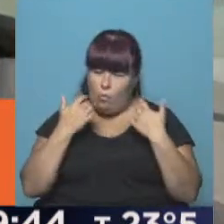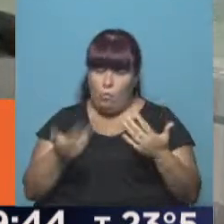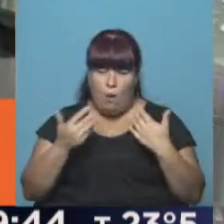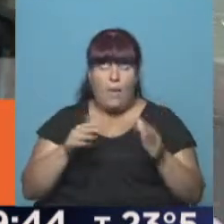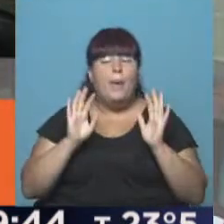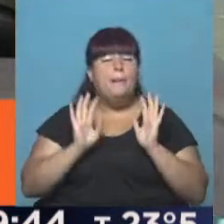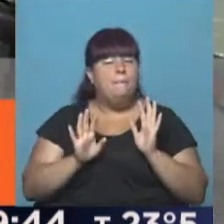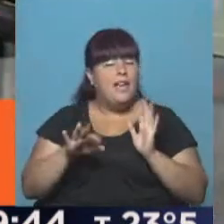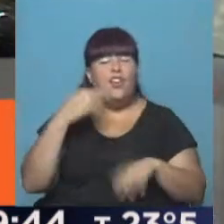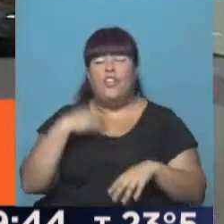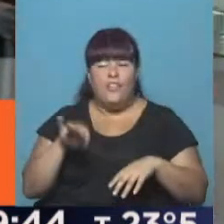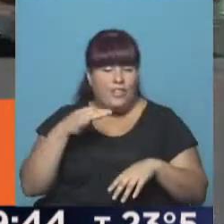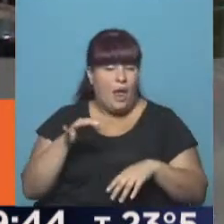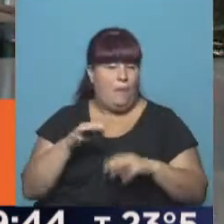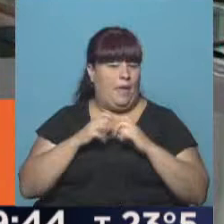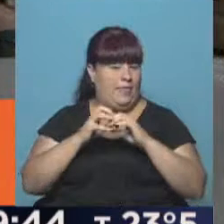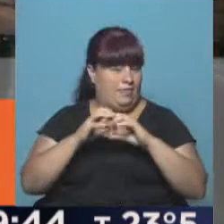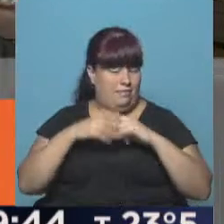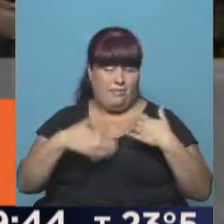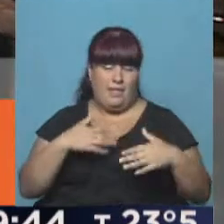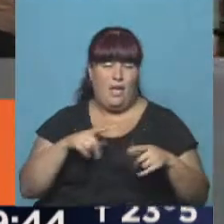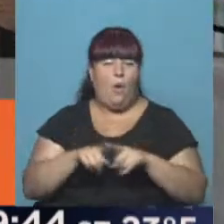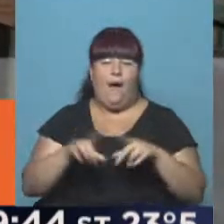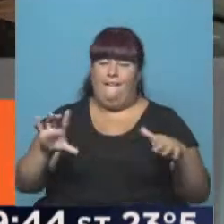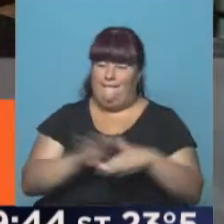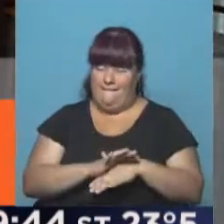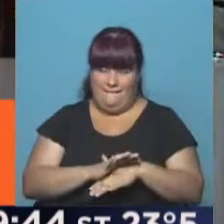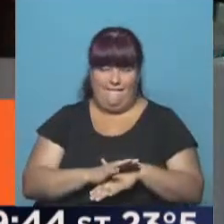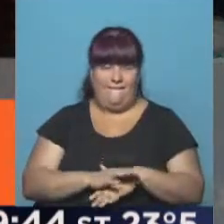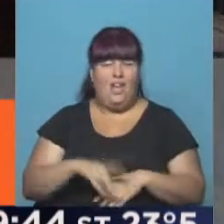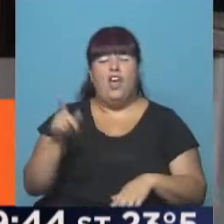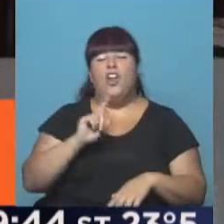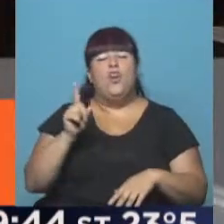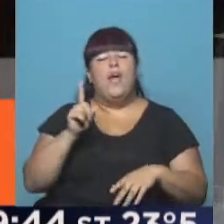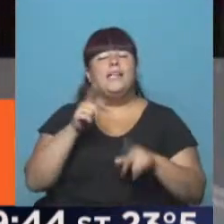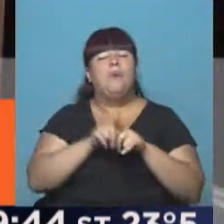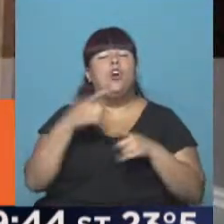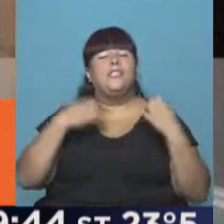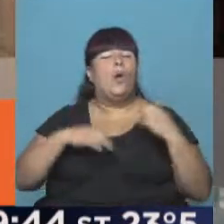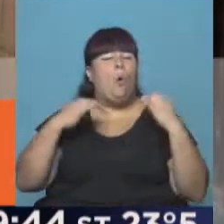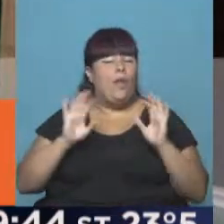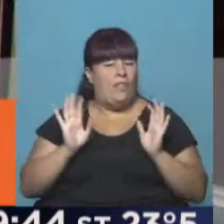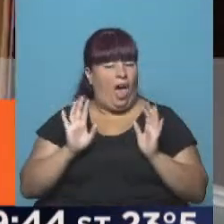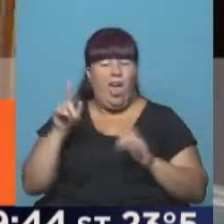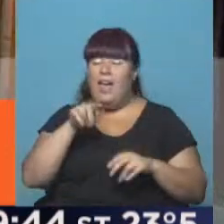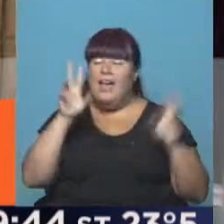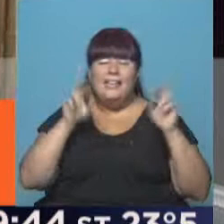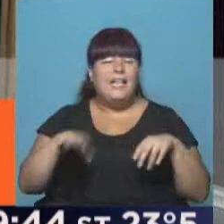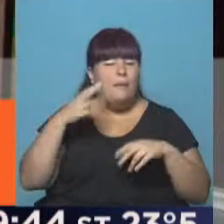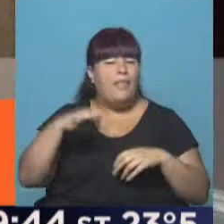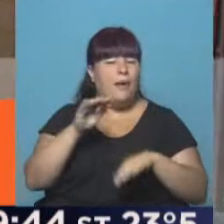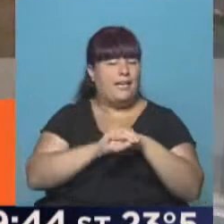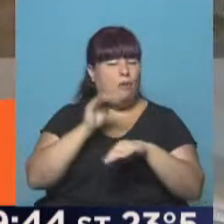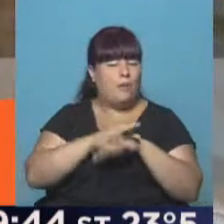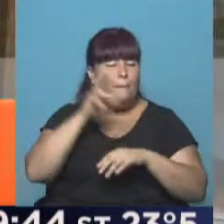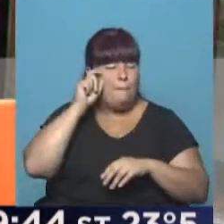consenso, pero hay que dar la discusión de manera acertada. Esto no es una cuestión de seguridad. Esto es una cuestión de